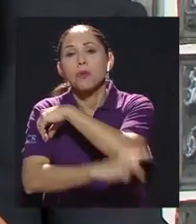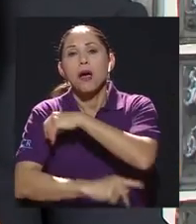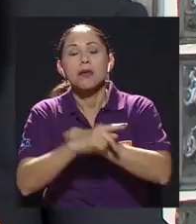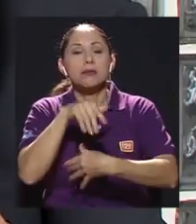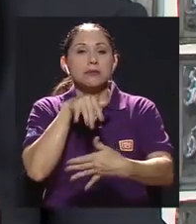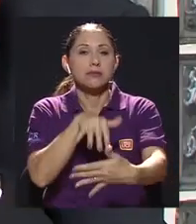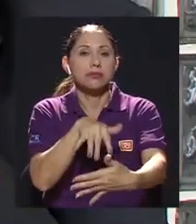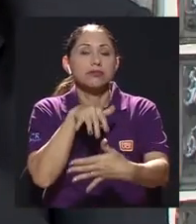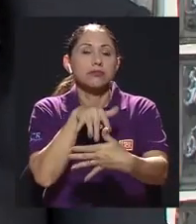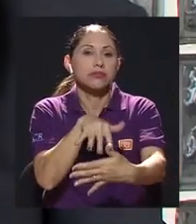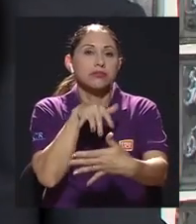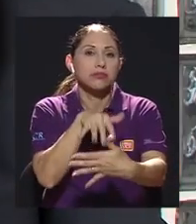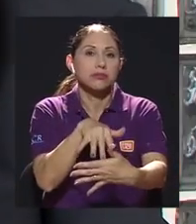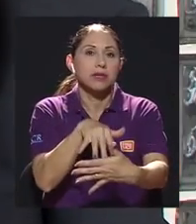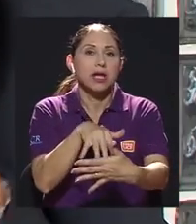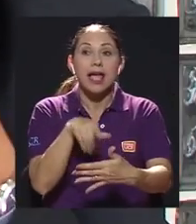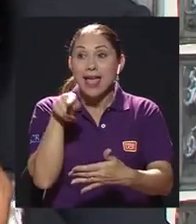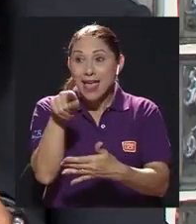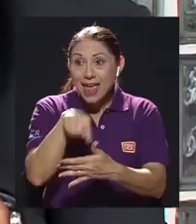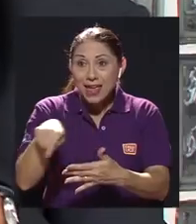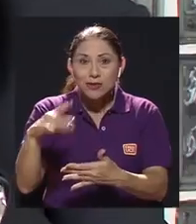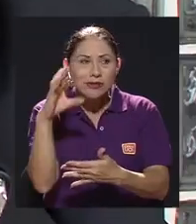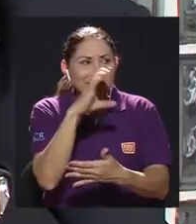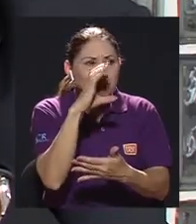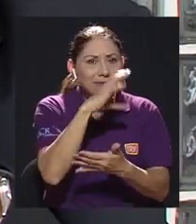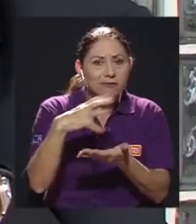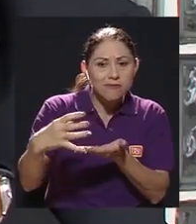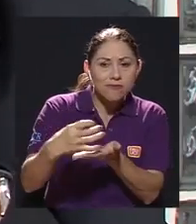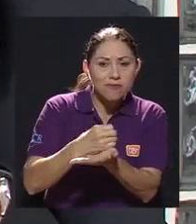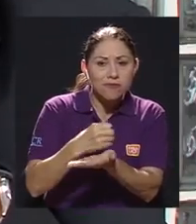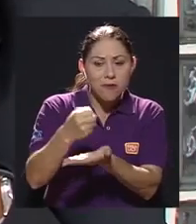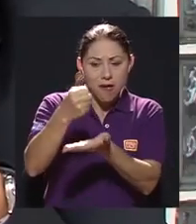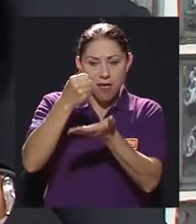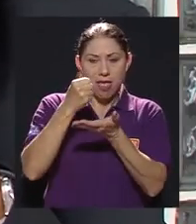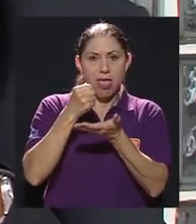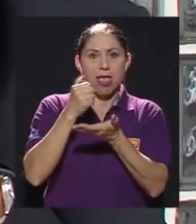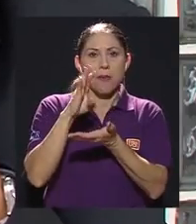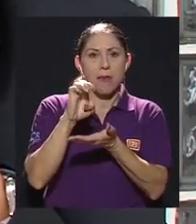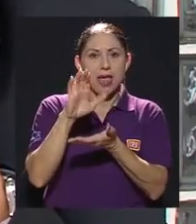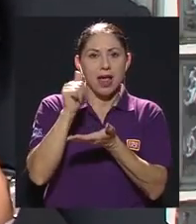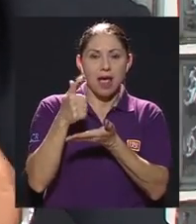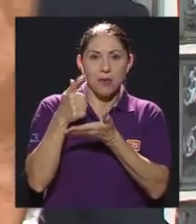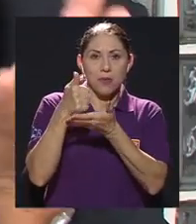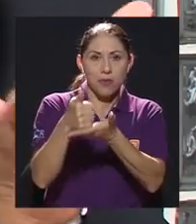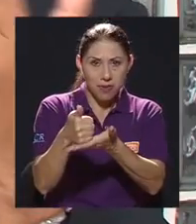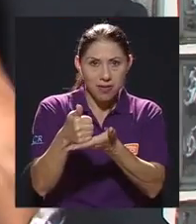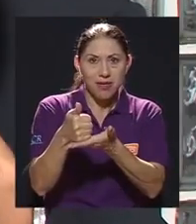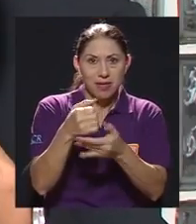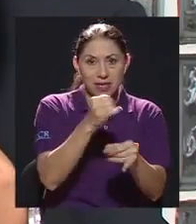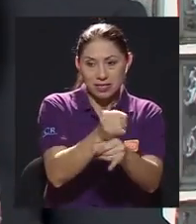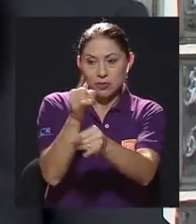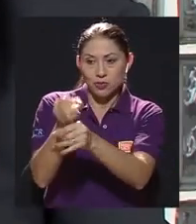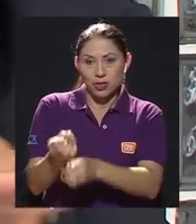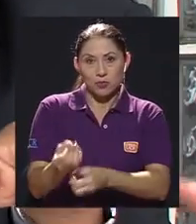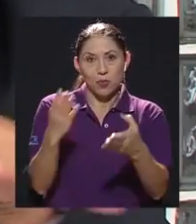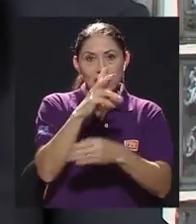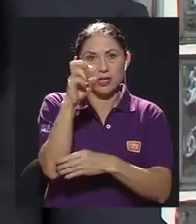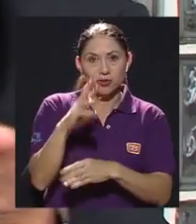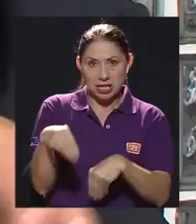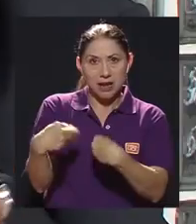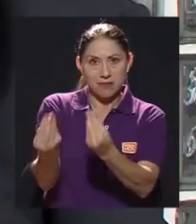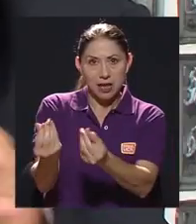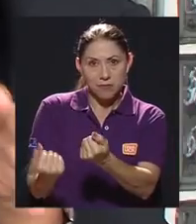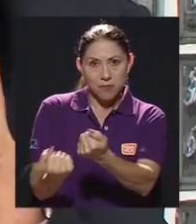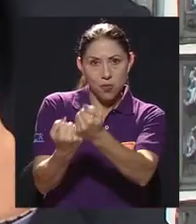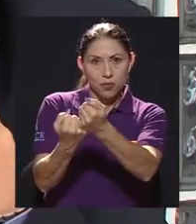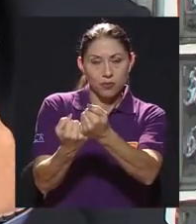conseguido recursos becados también por la institucionalidad pública costarricense, y a su regreso,